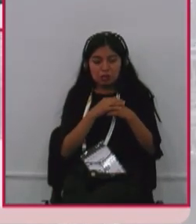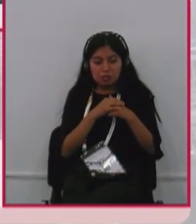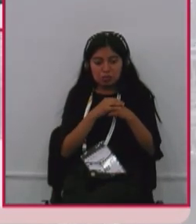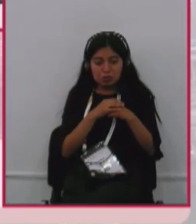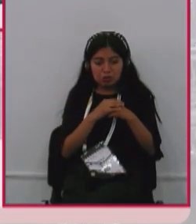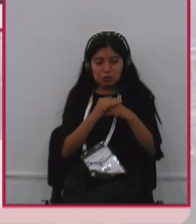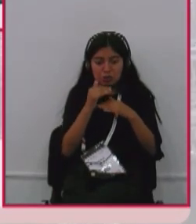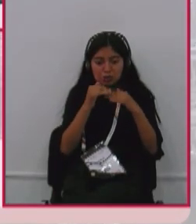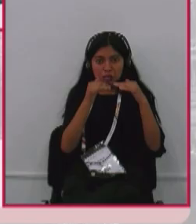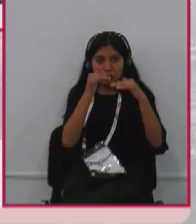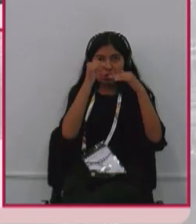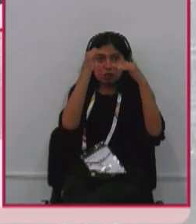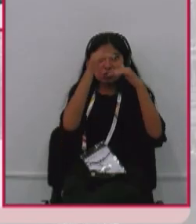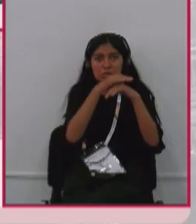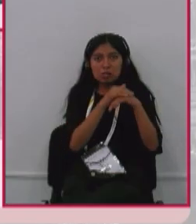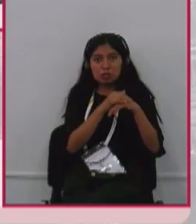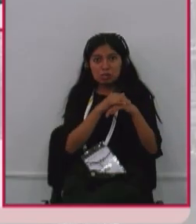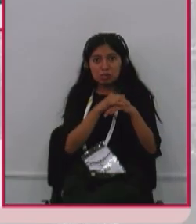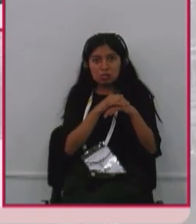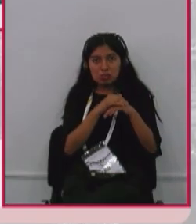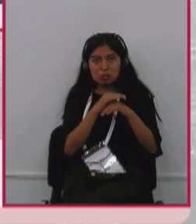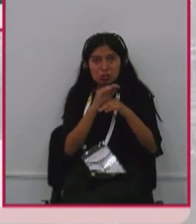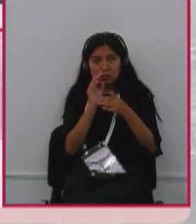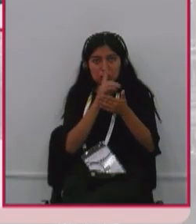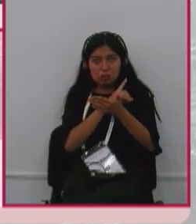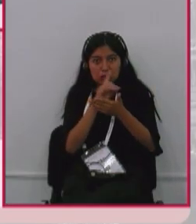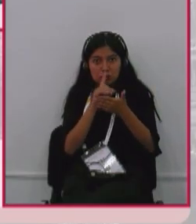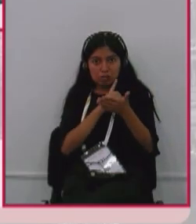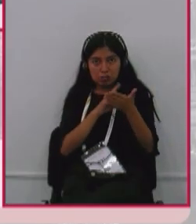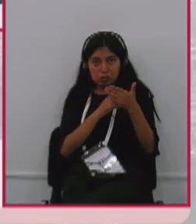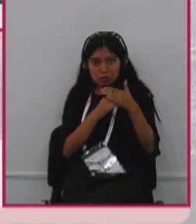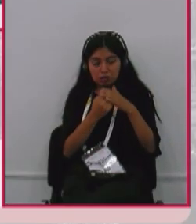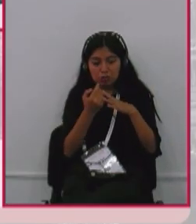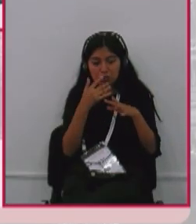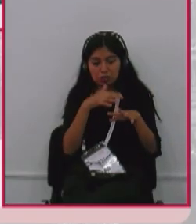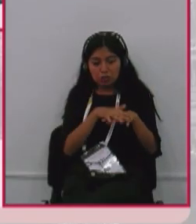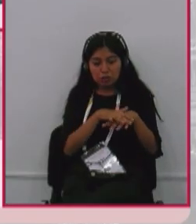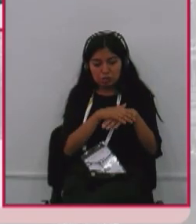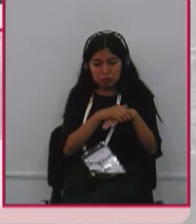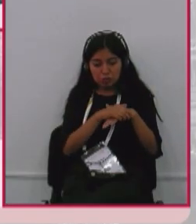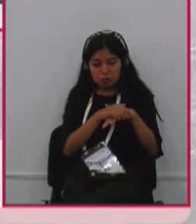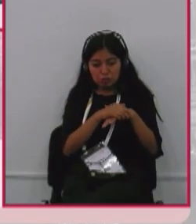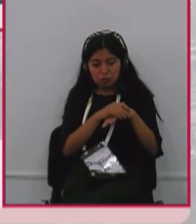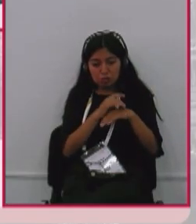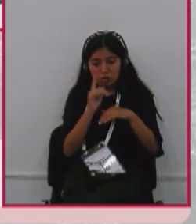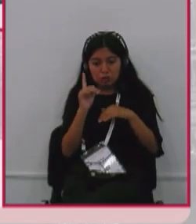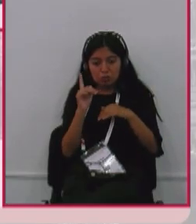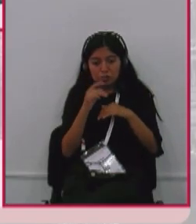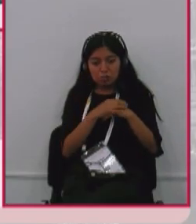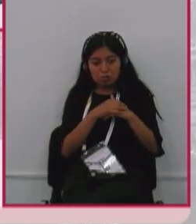mayor tamaño y con un diseño que implementa 2 por fila. Antes era 1 solo por fila.